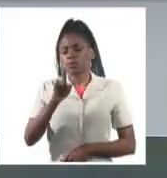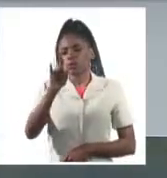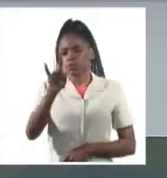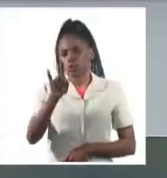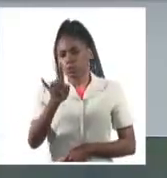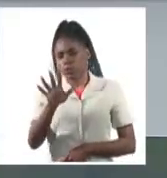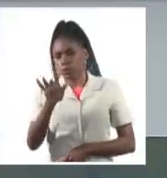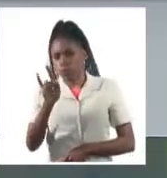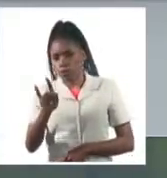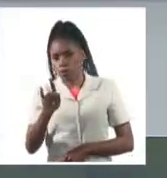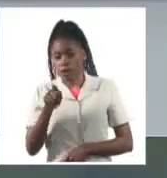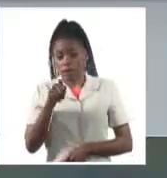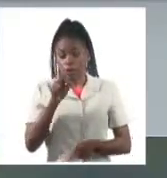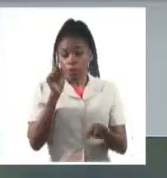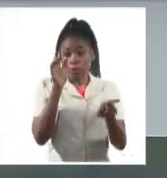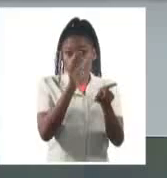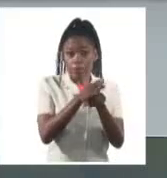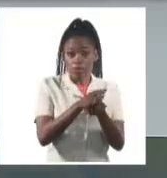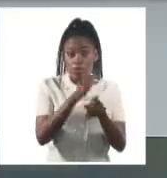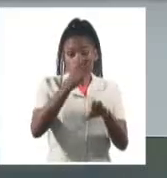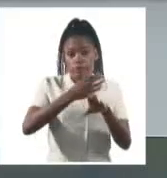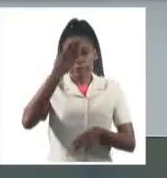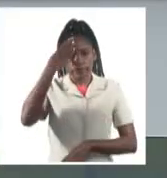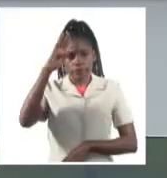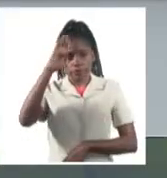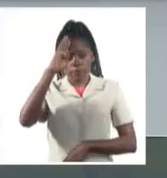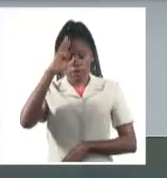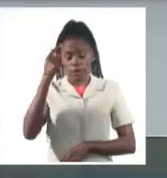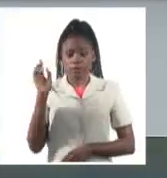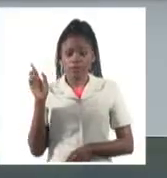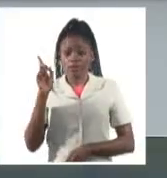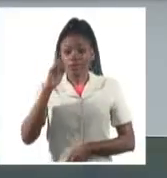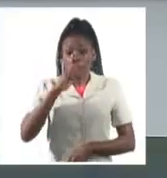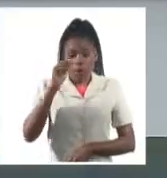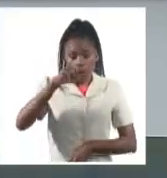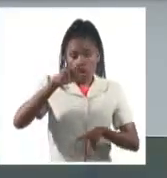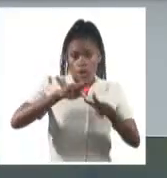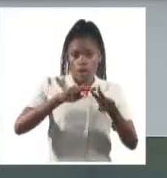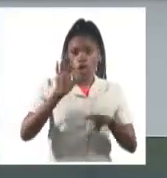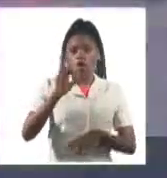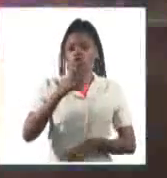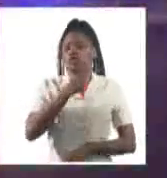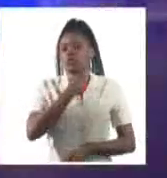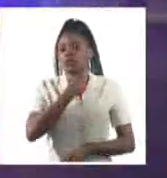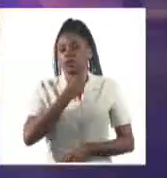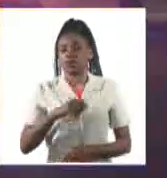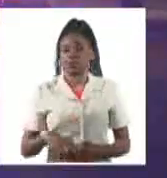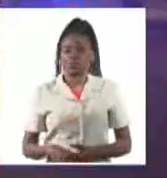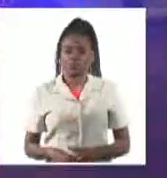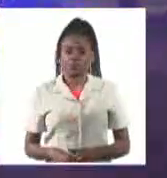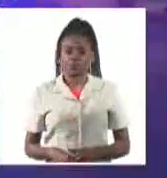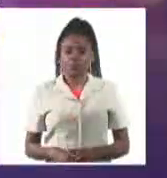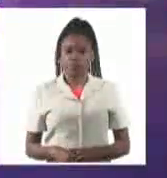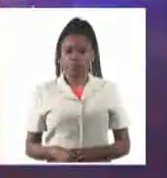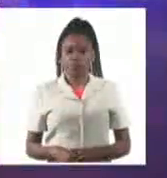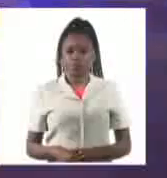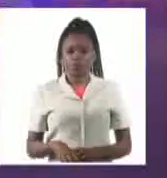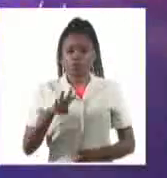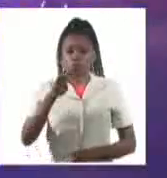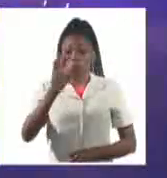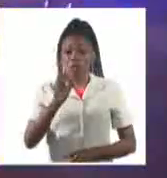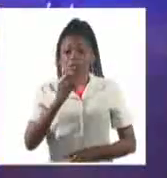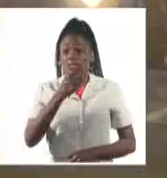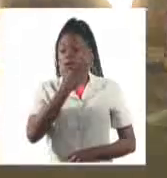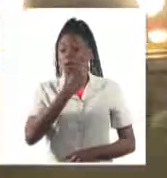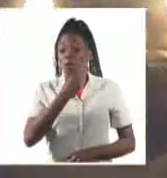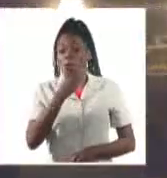1959 iniciado en Santiago de Cuba y que culminó en la Habana el 8 de enero 40 jóvenes sureños